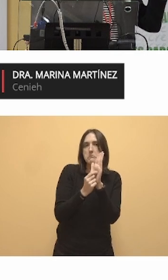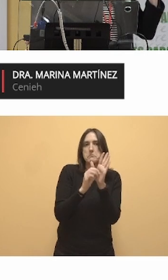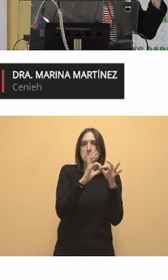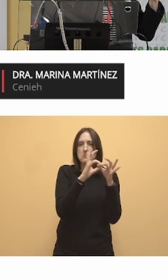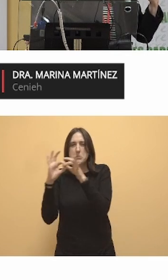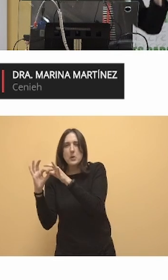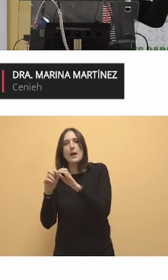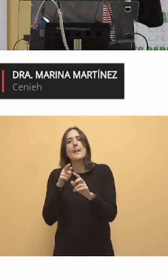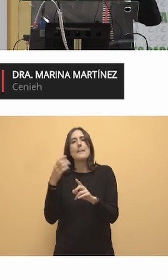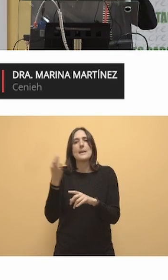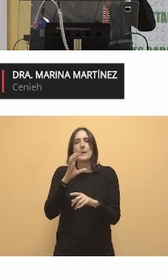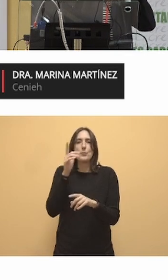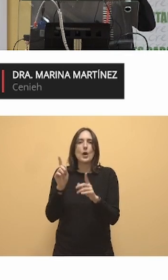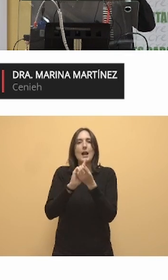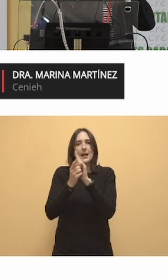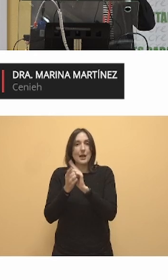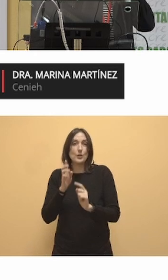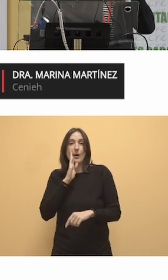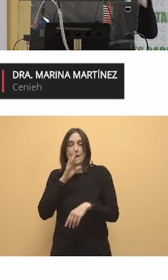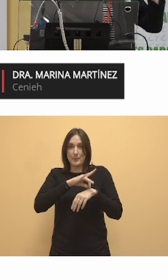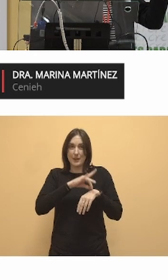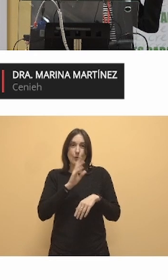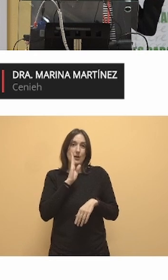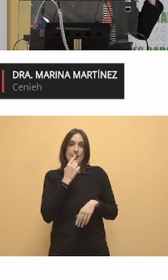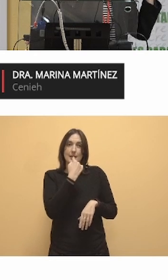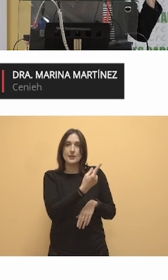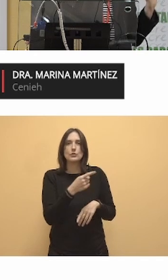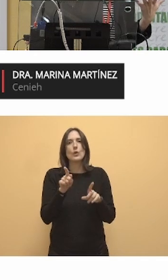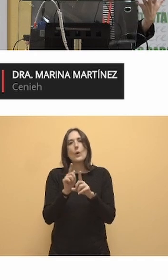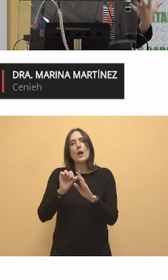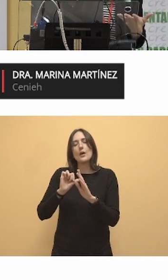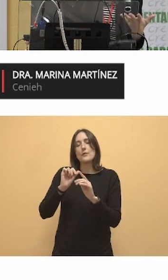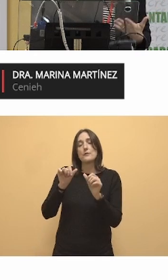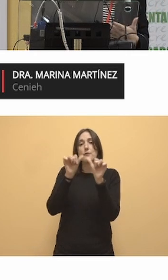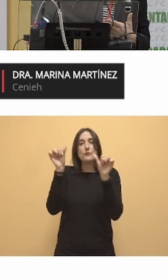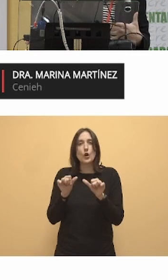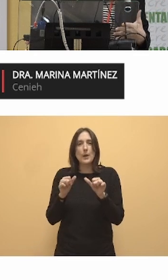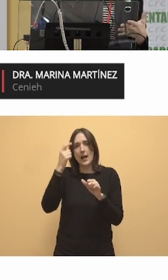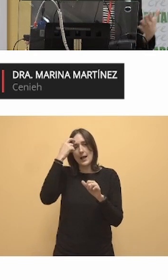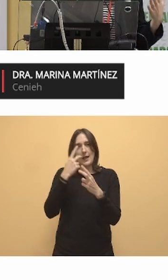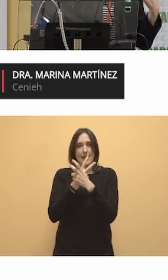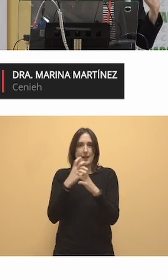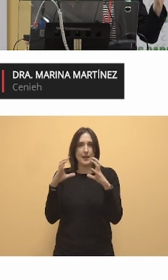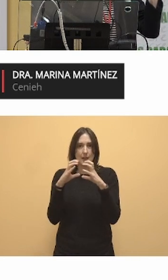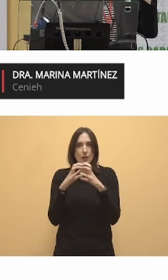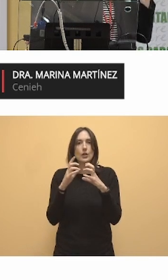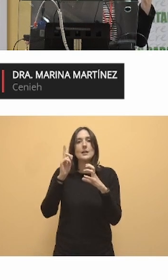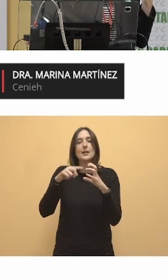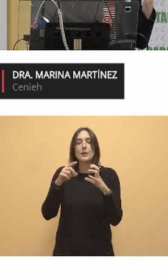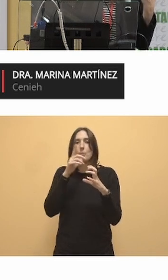a cambios, como bien ha dicho el doctor, morfológicos en el esplacnocráneo. ¿Por qué? Bueno, pues tanto por el aumento de